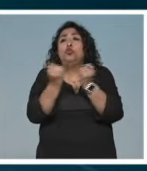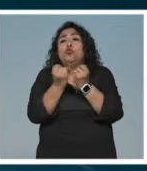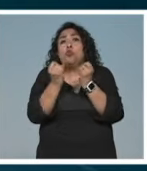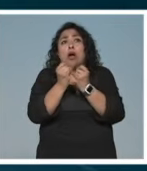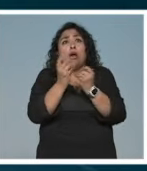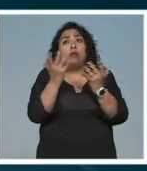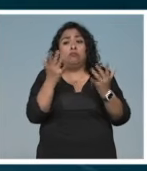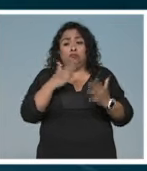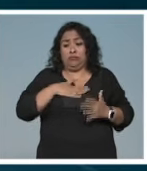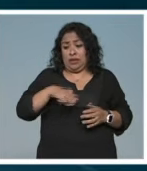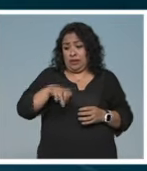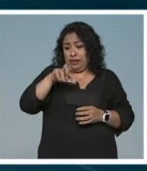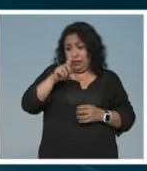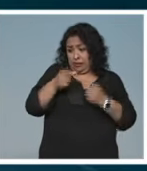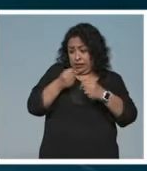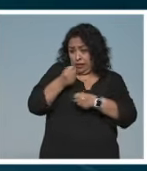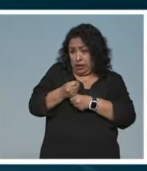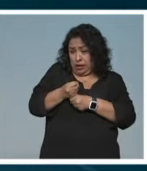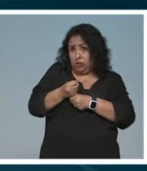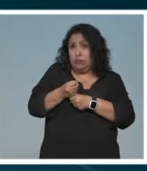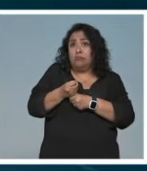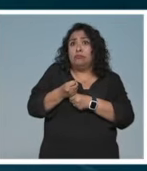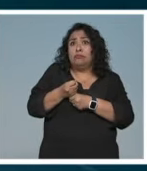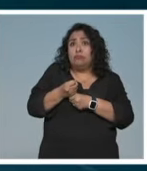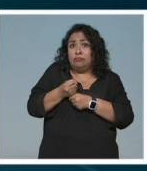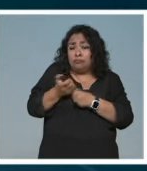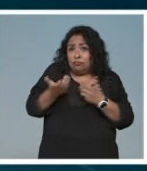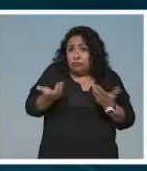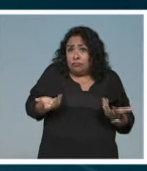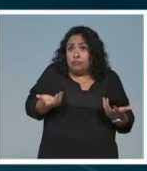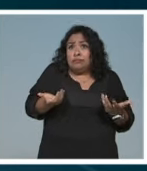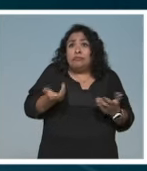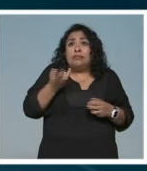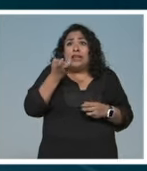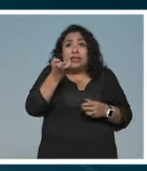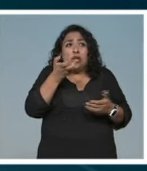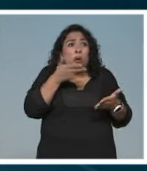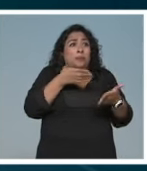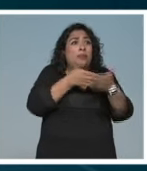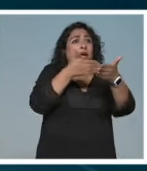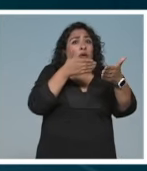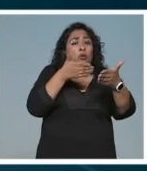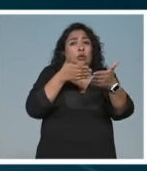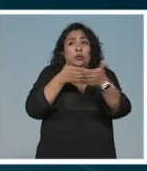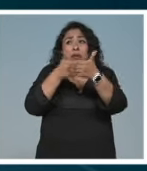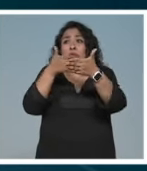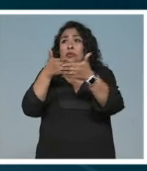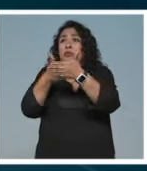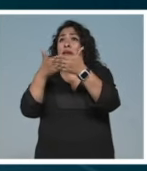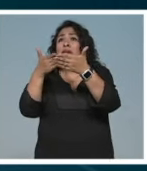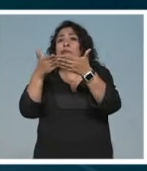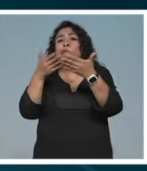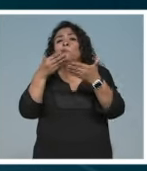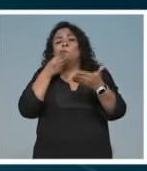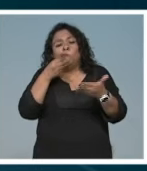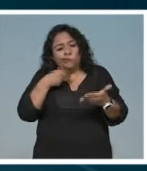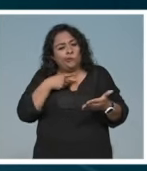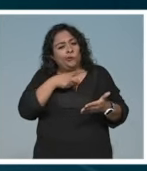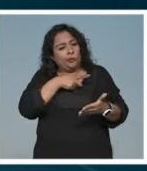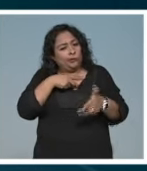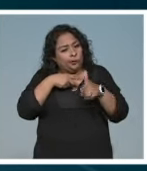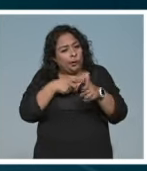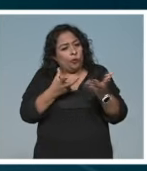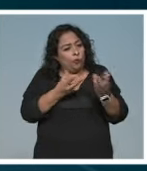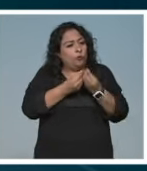uno tiene 30 años y ese tipo de obstáculos a uno lo orillan de seguir viviendo con